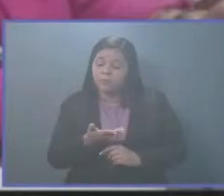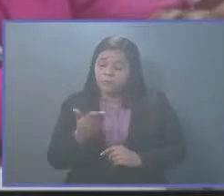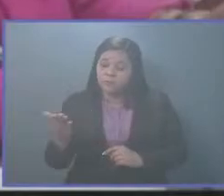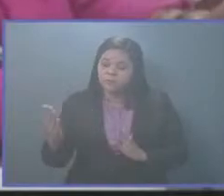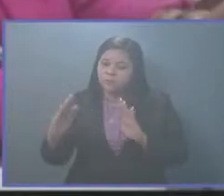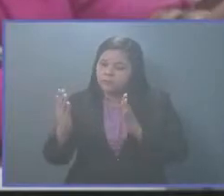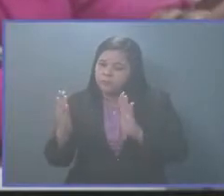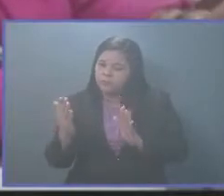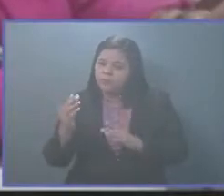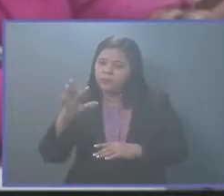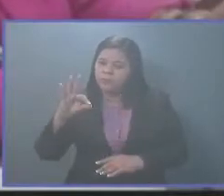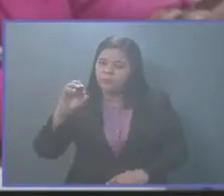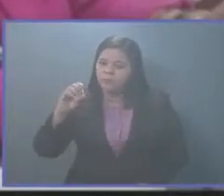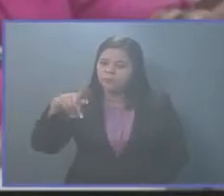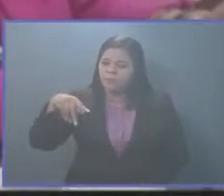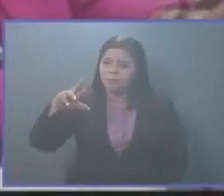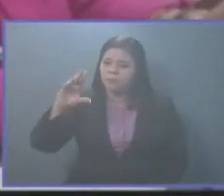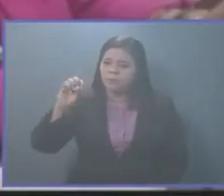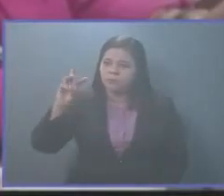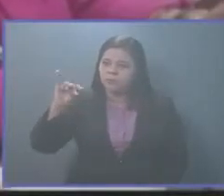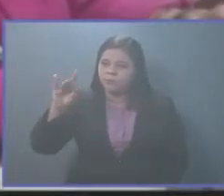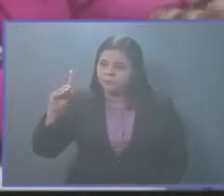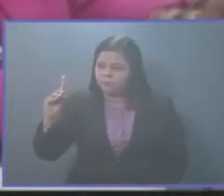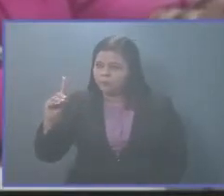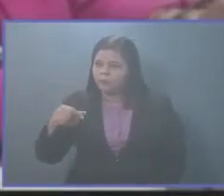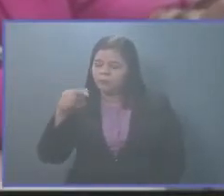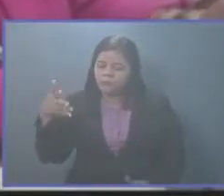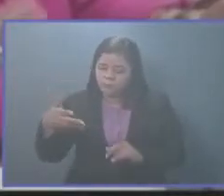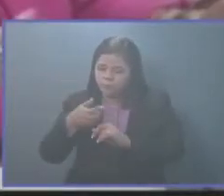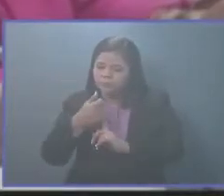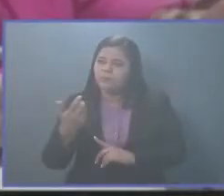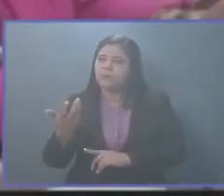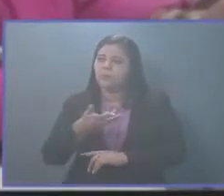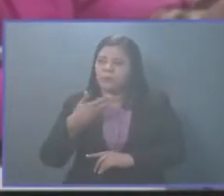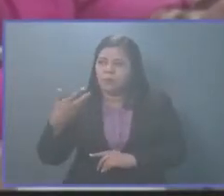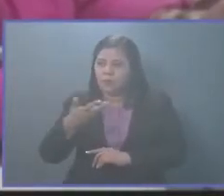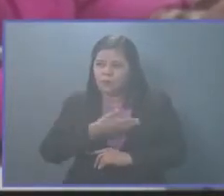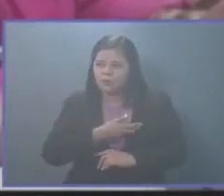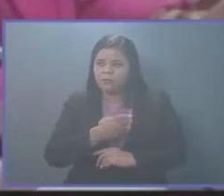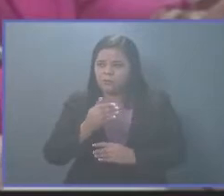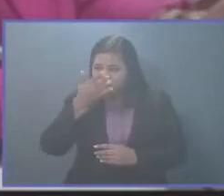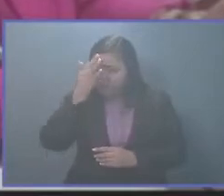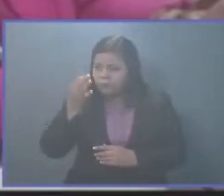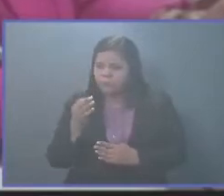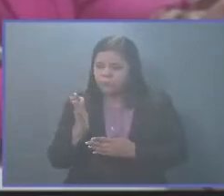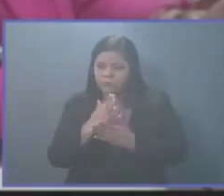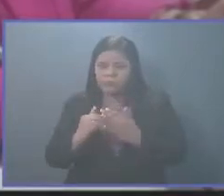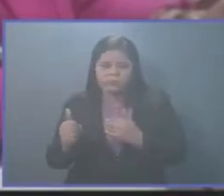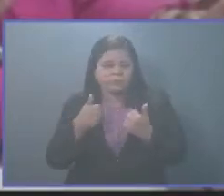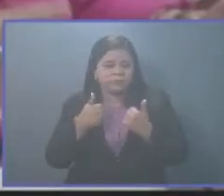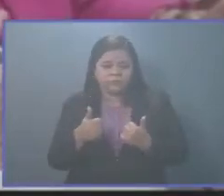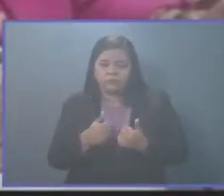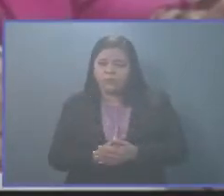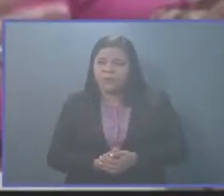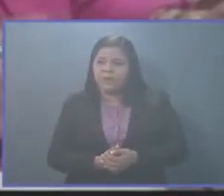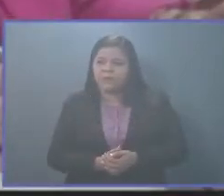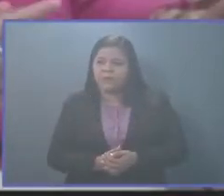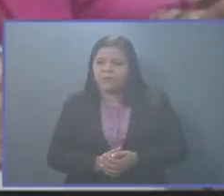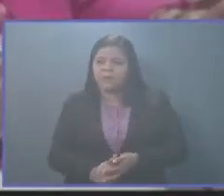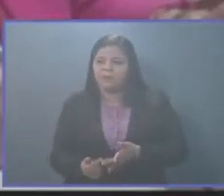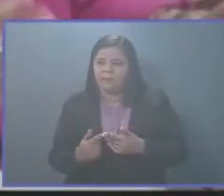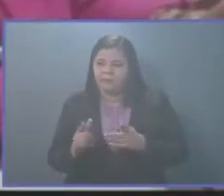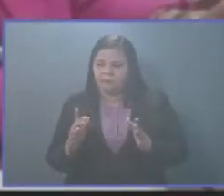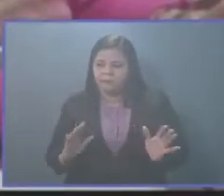con el FOPROMID. Y entonces, sobre ese espíritu, creo que originalmente la idea era muy buena, ¿no?, positiva, que la Junta Directiva